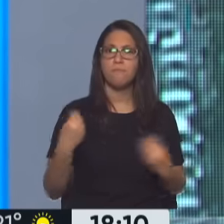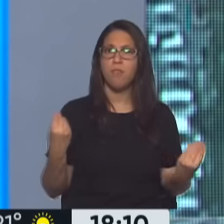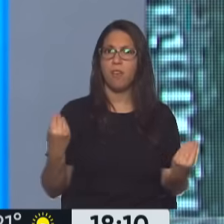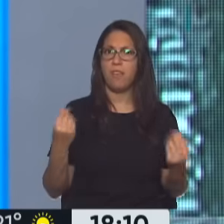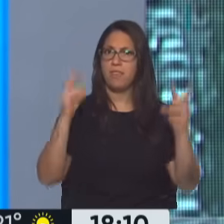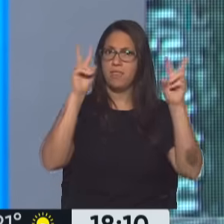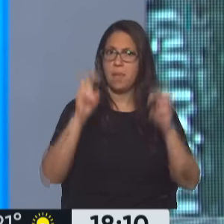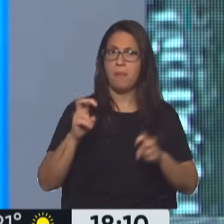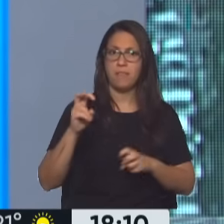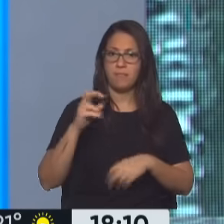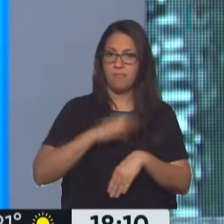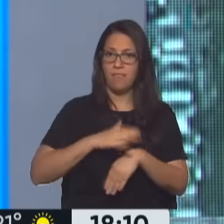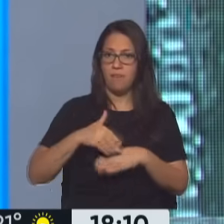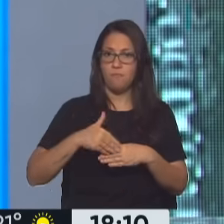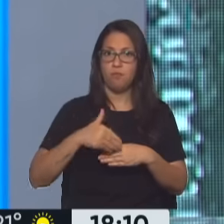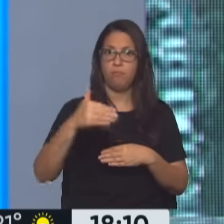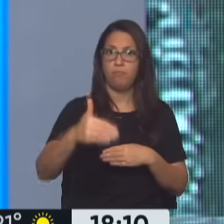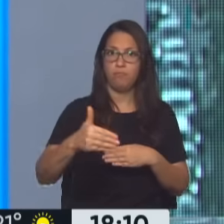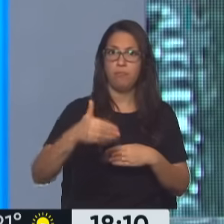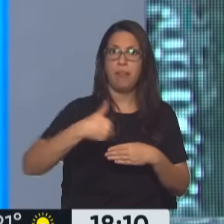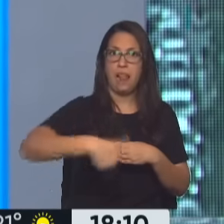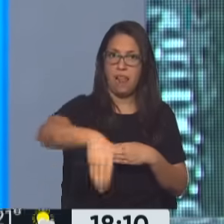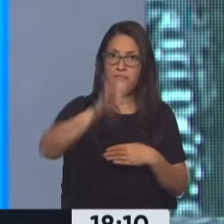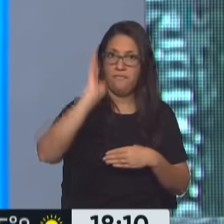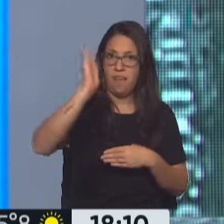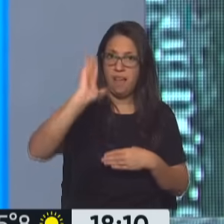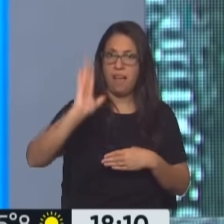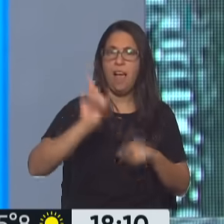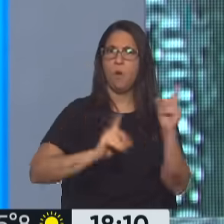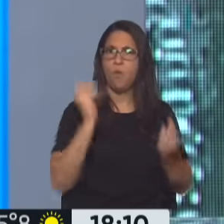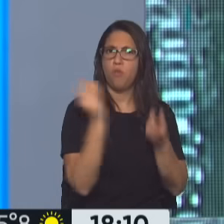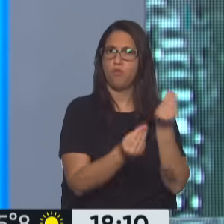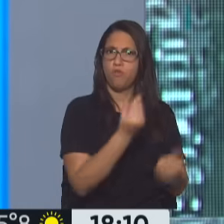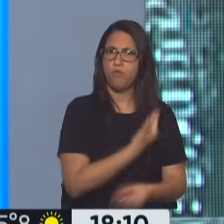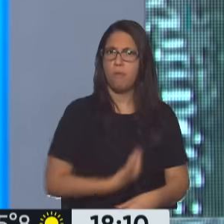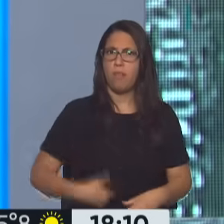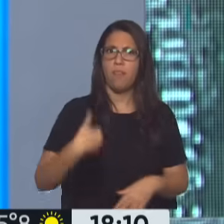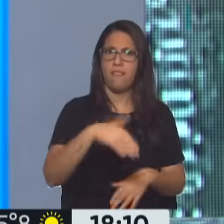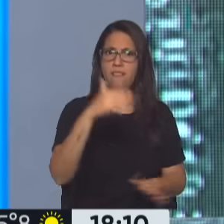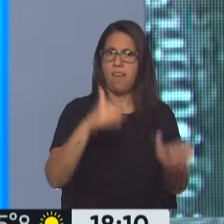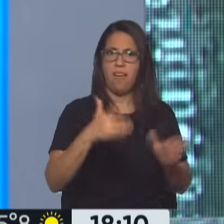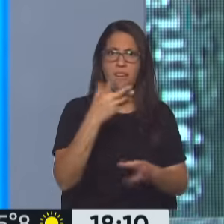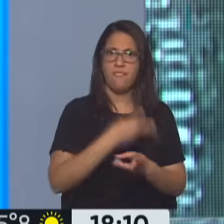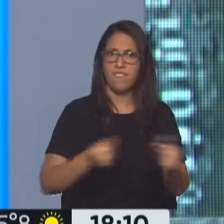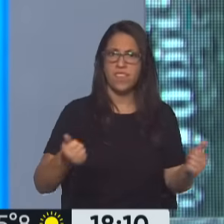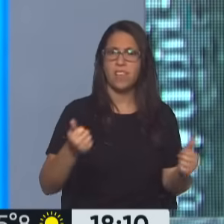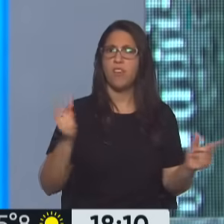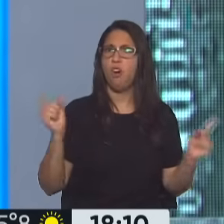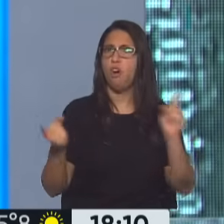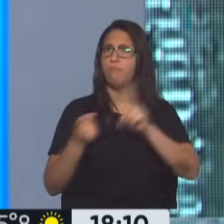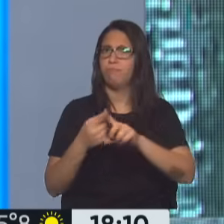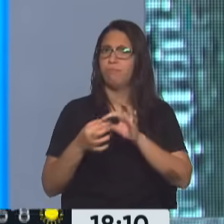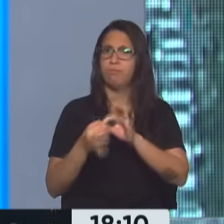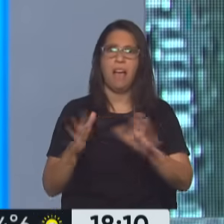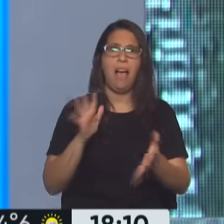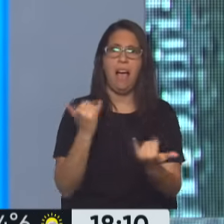temas de mediano y largo plazo, con gobernadores y algunos que van a dejar el cargo, pero que también obviamente siguen ligados a sus provincias. Nuevo